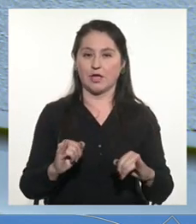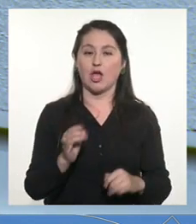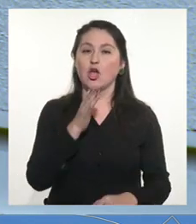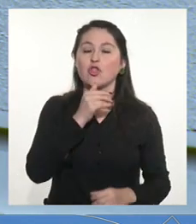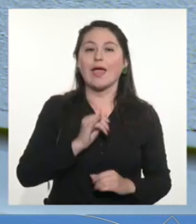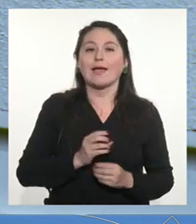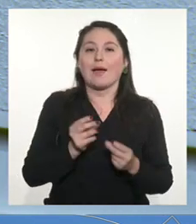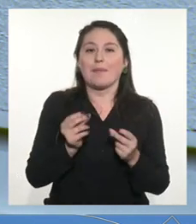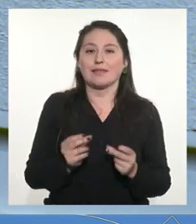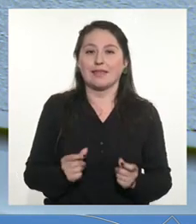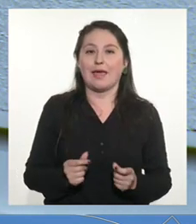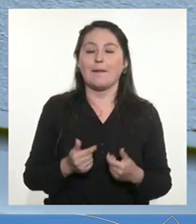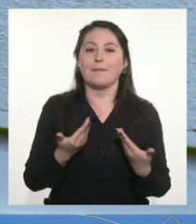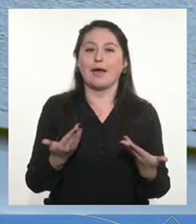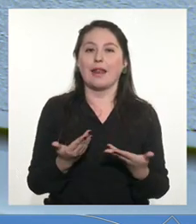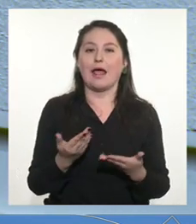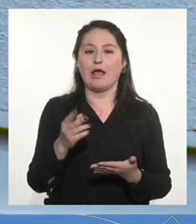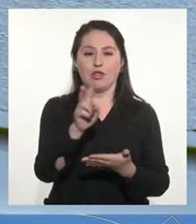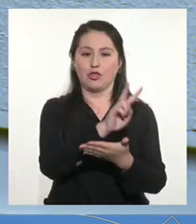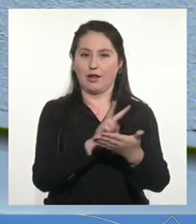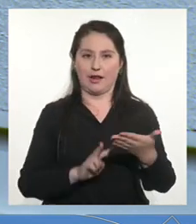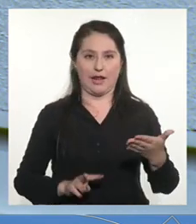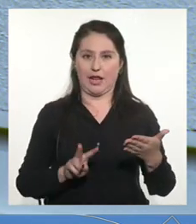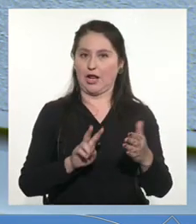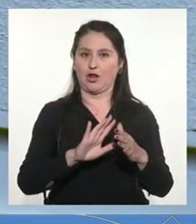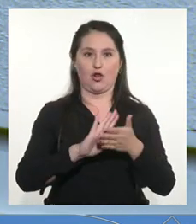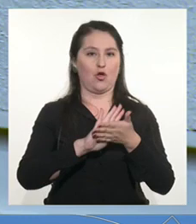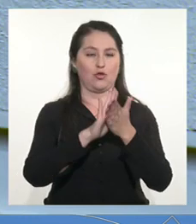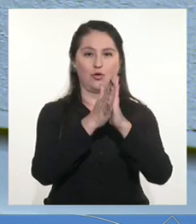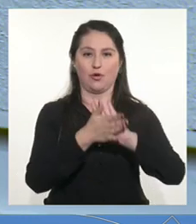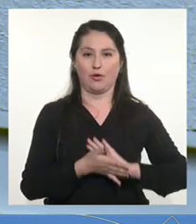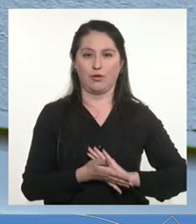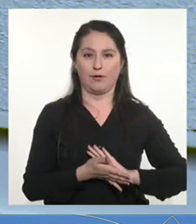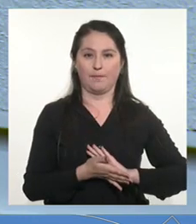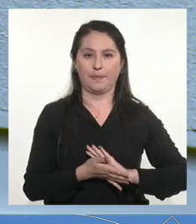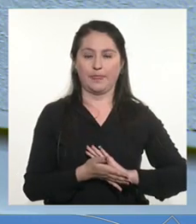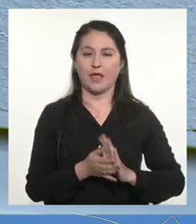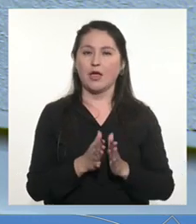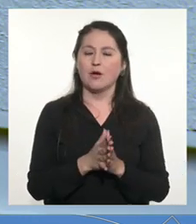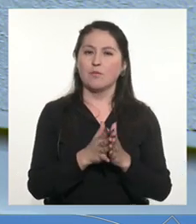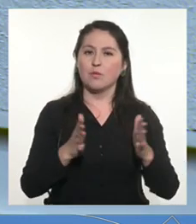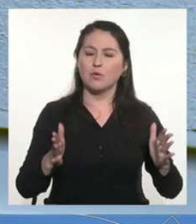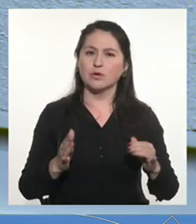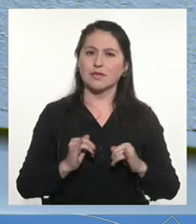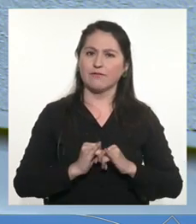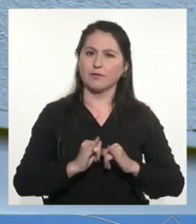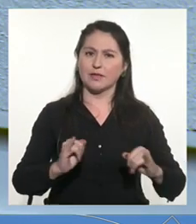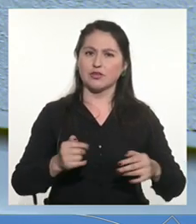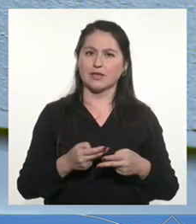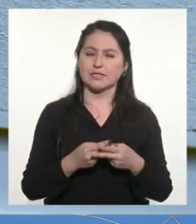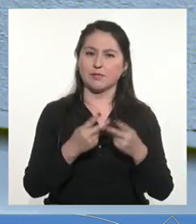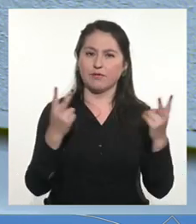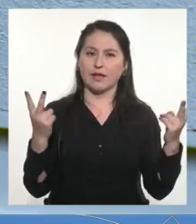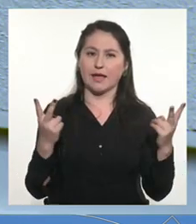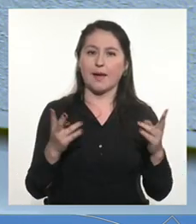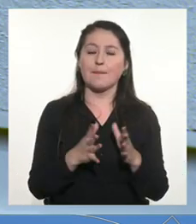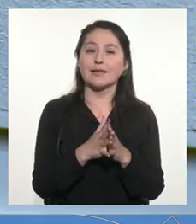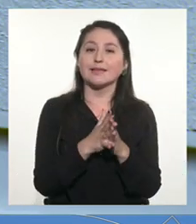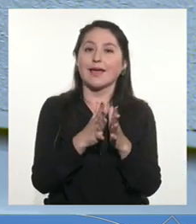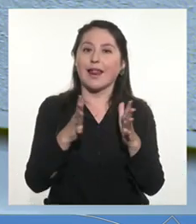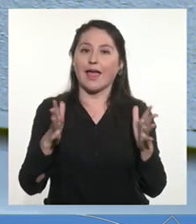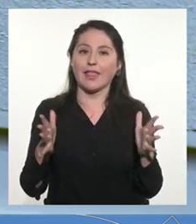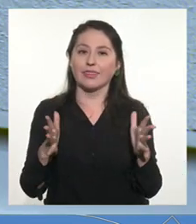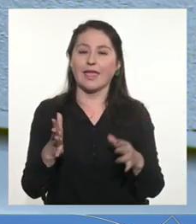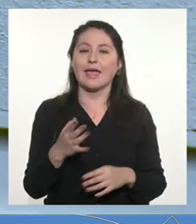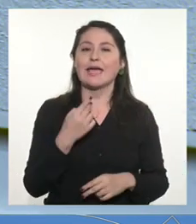para leerlo todo la cantidad de información que se publica en los últimos años es más grande que toda la información que